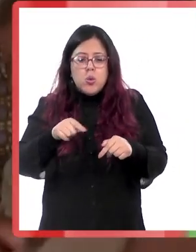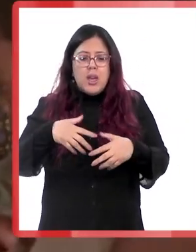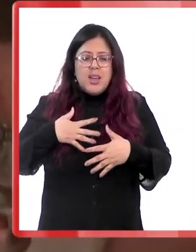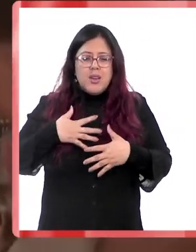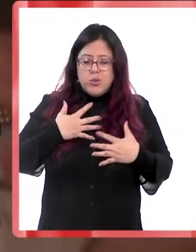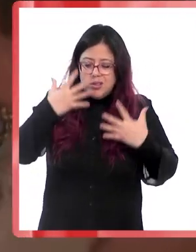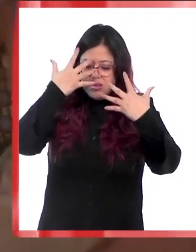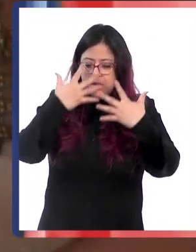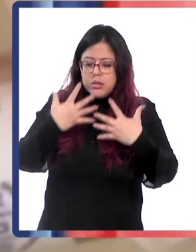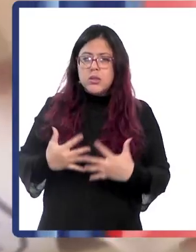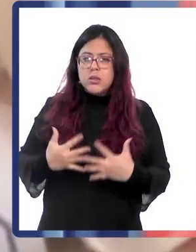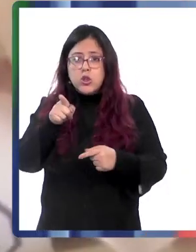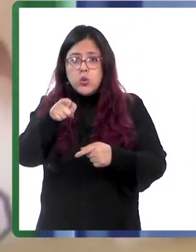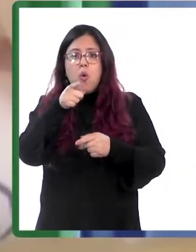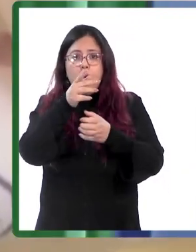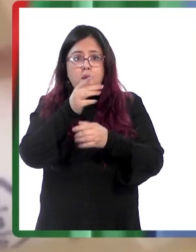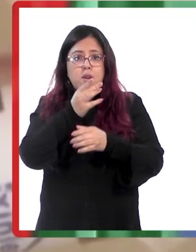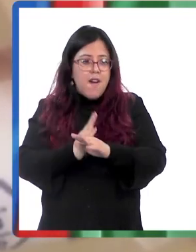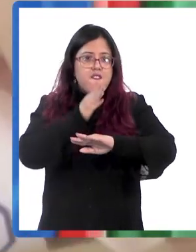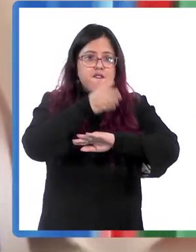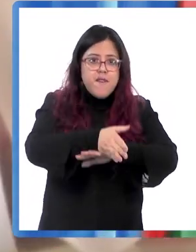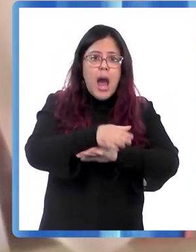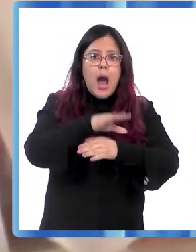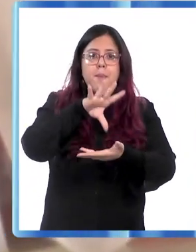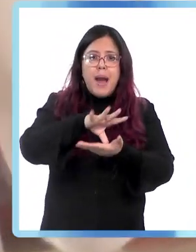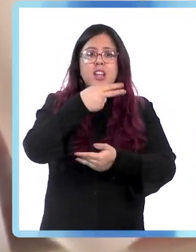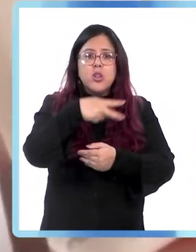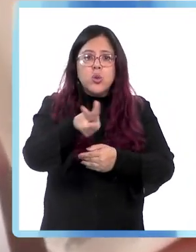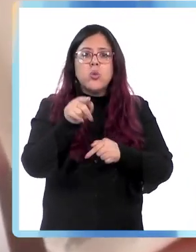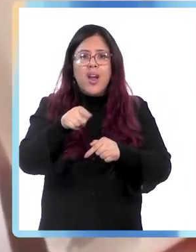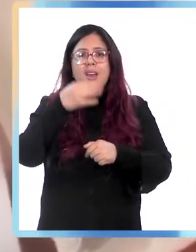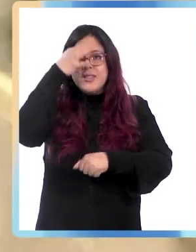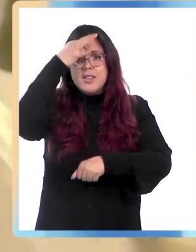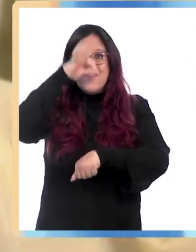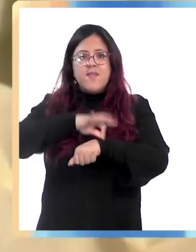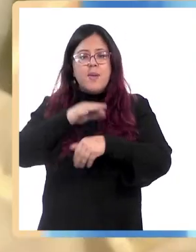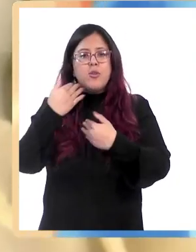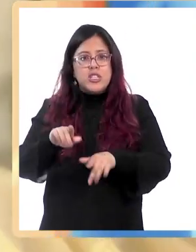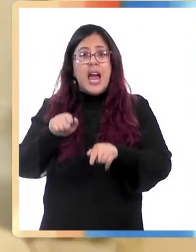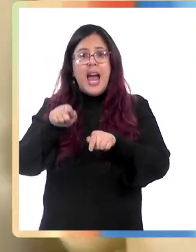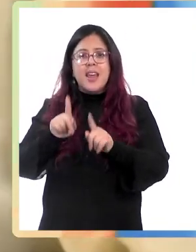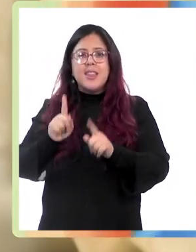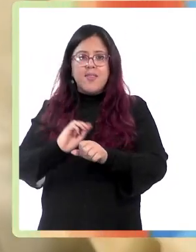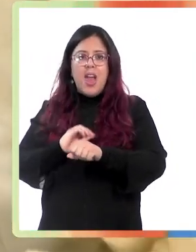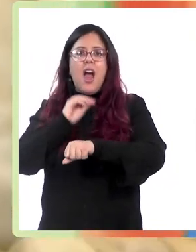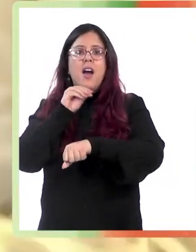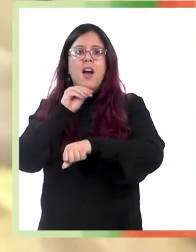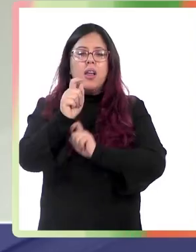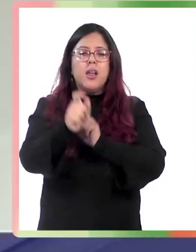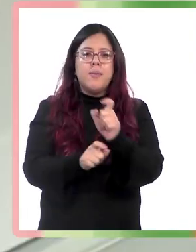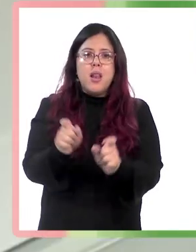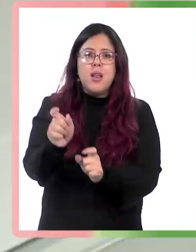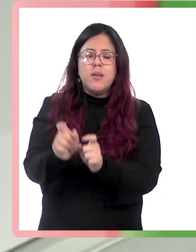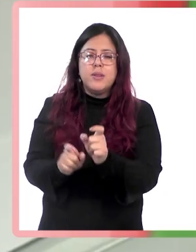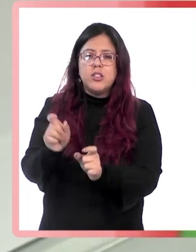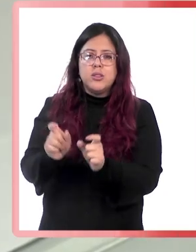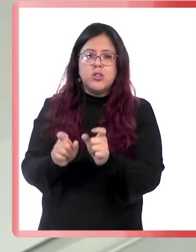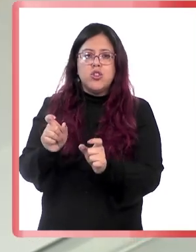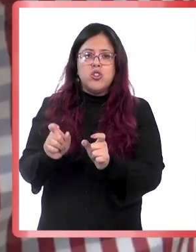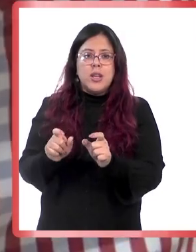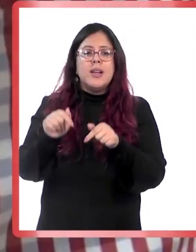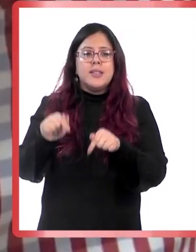vuelves a tu país, tú estás llegando con el virus ya, ¿te fijas? Entonces, eso para tener alerta a las personas